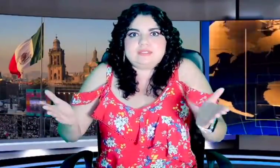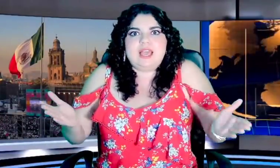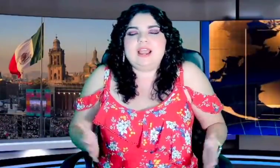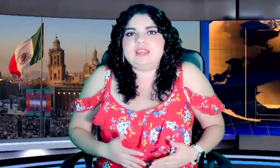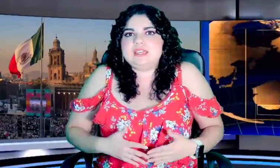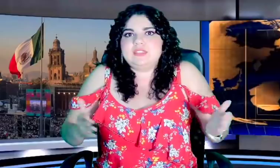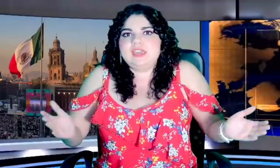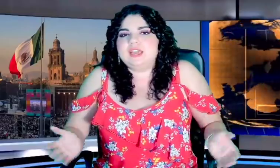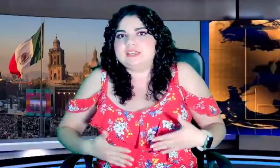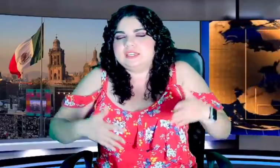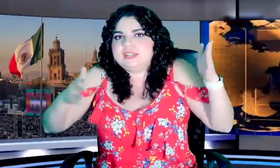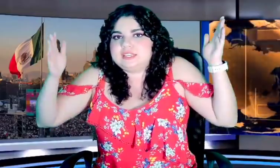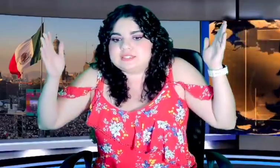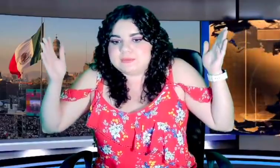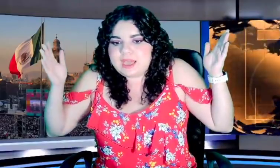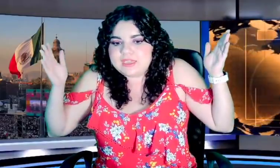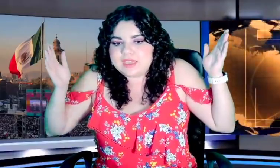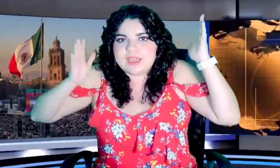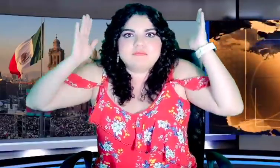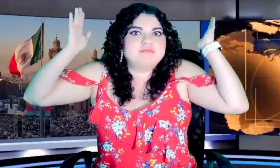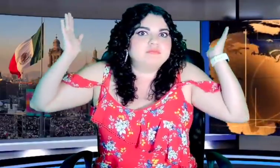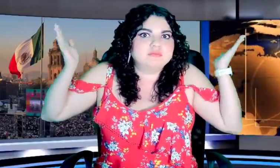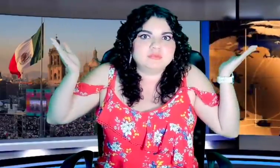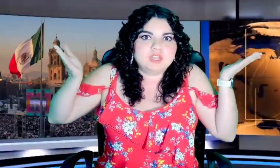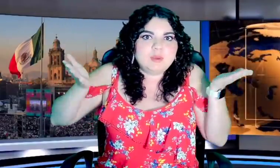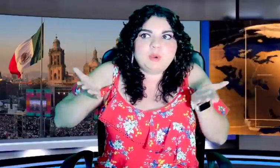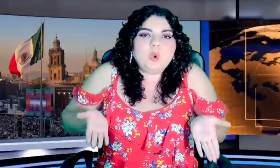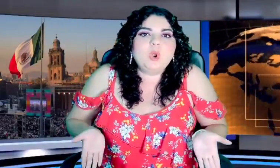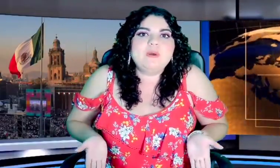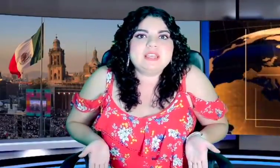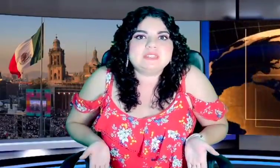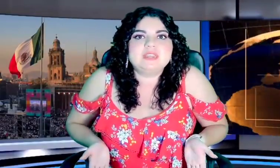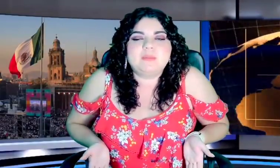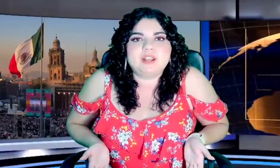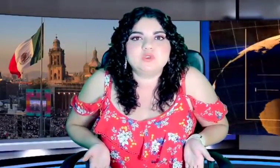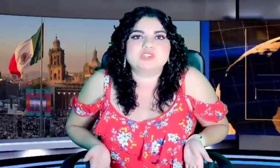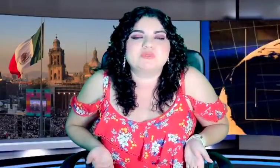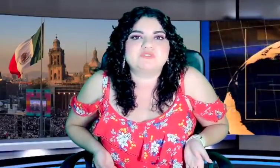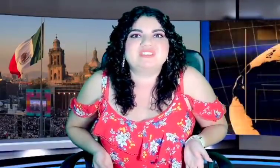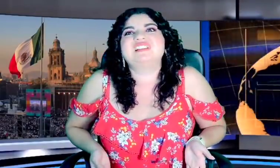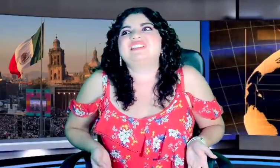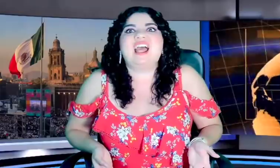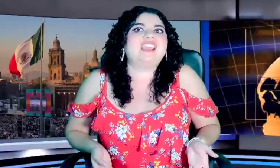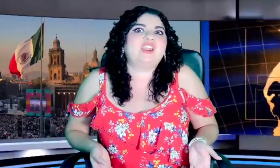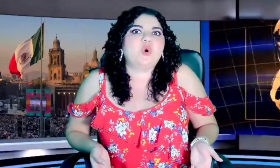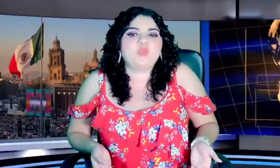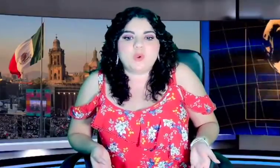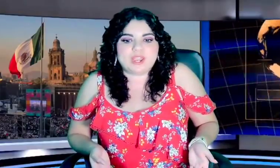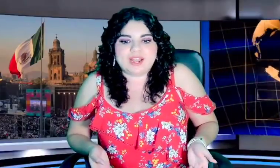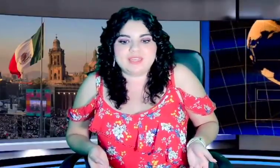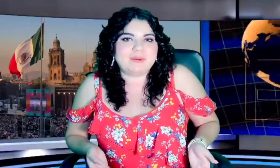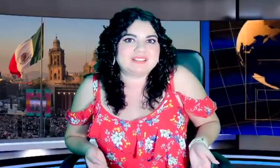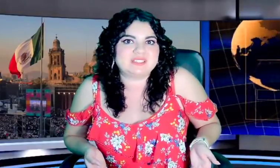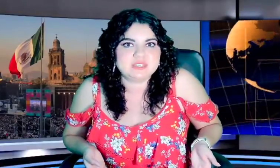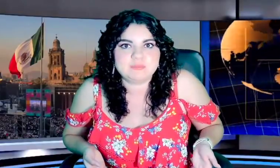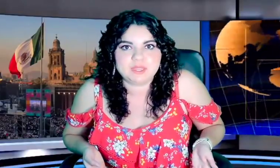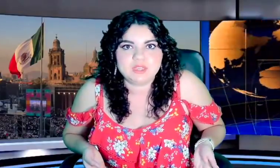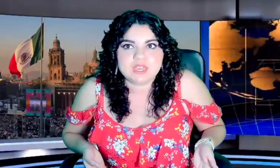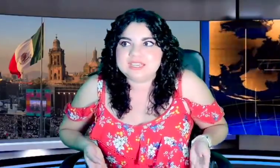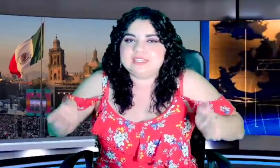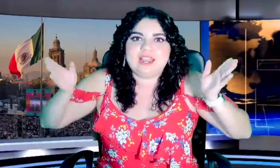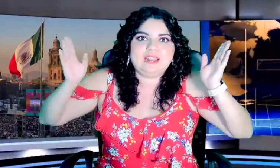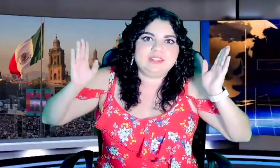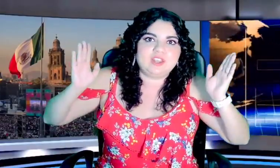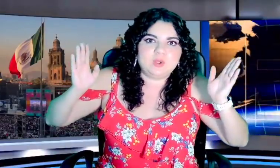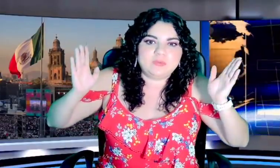que salgan y que digan que quieren que se vaya. Pero no lo van a hacer y para ellos es más fácil decir, ay, que no, no, que nadie participe